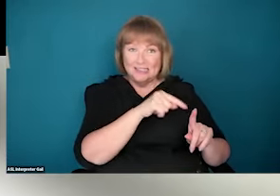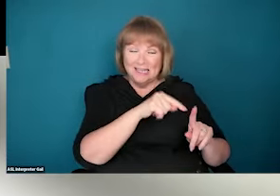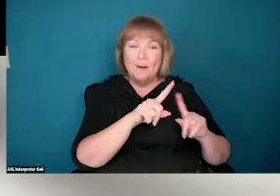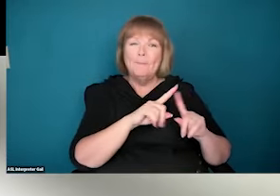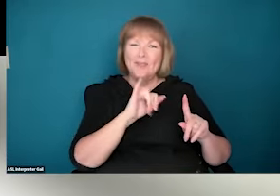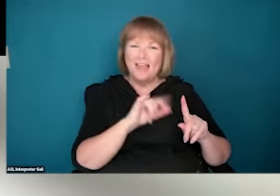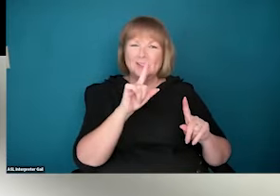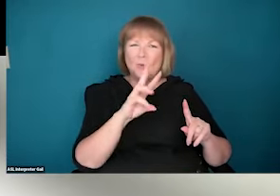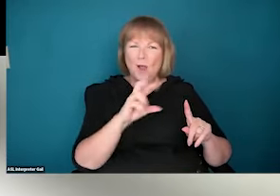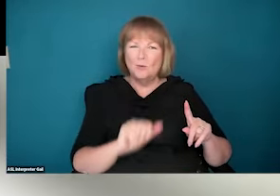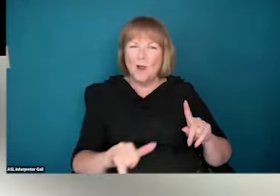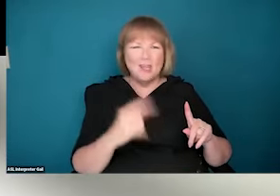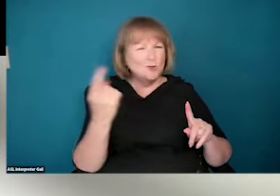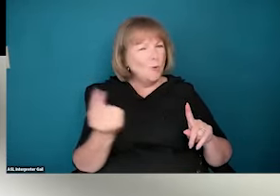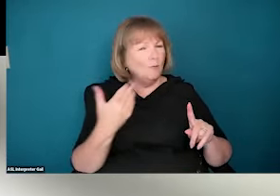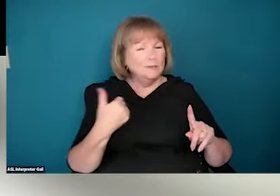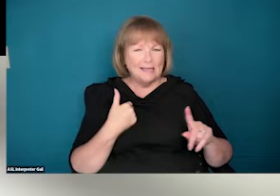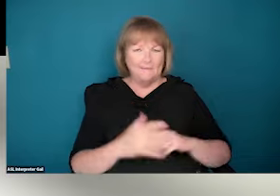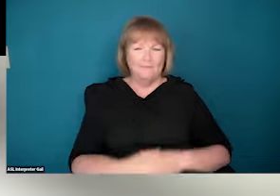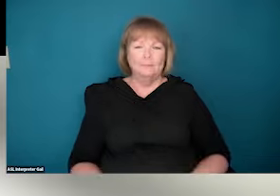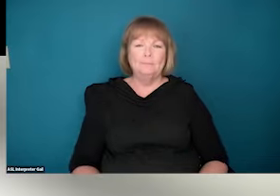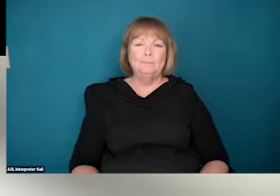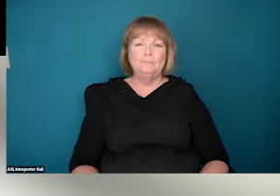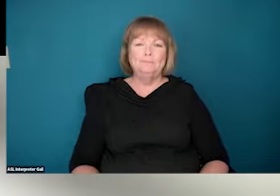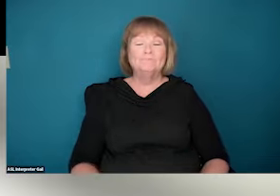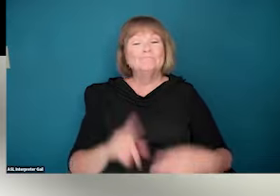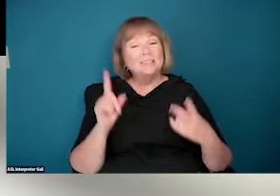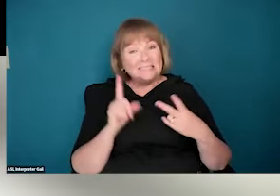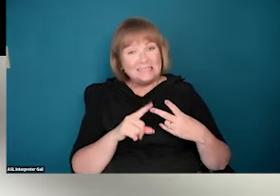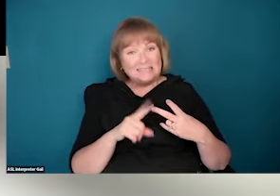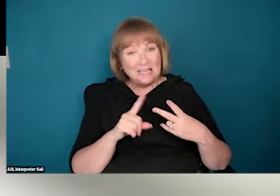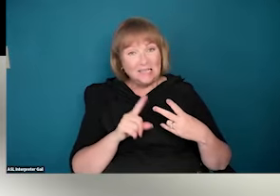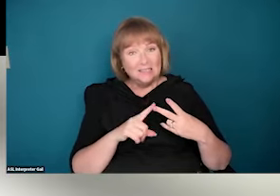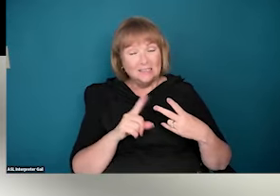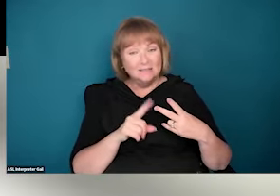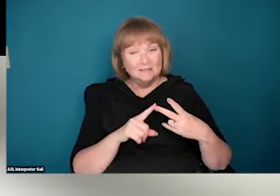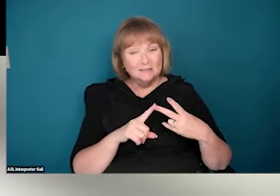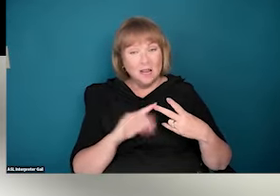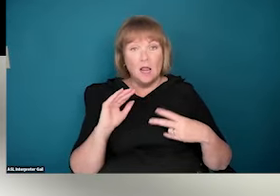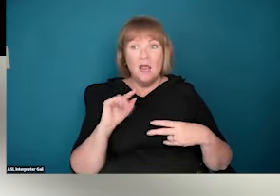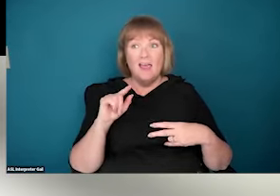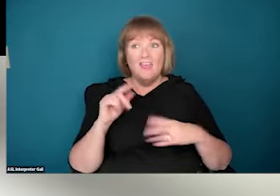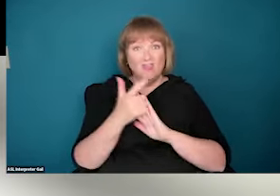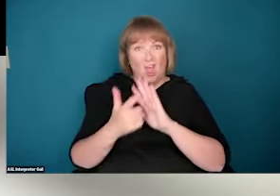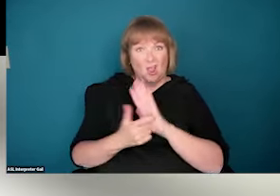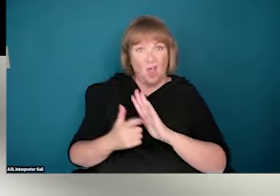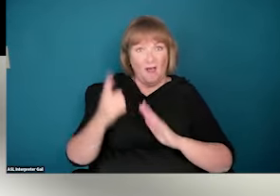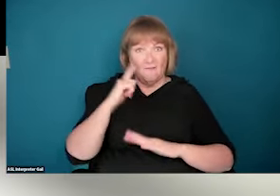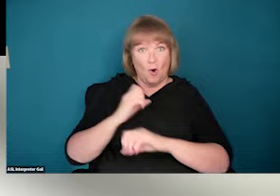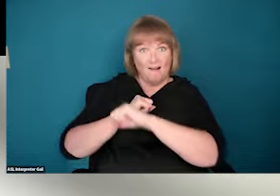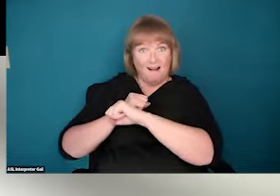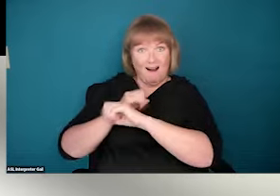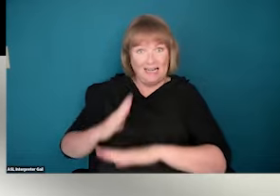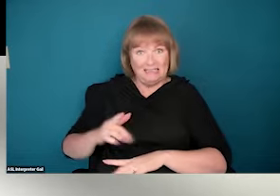cambiar los términos del acuerdo de custodia. Pero esta es una cosa que usted siempre puede hacer.